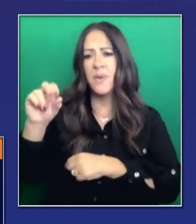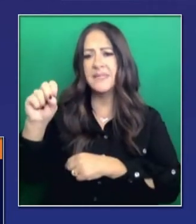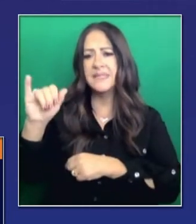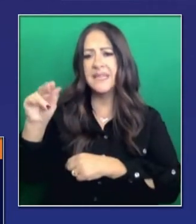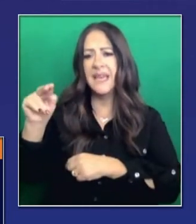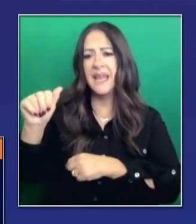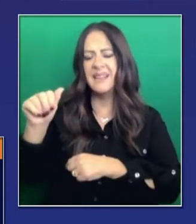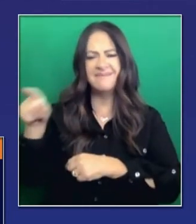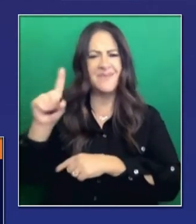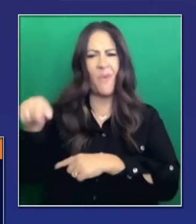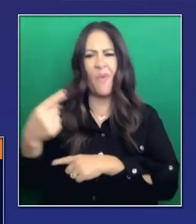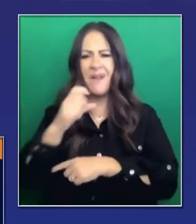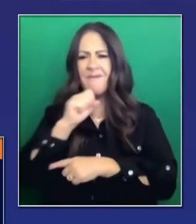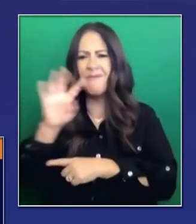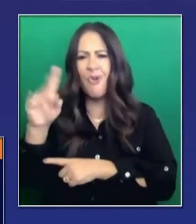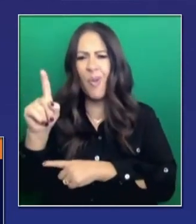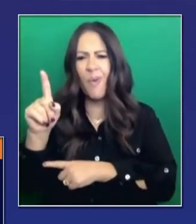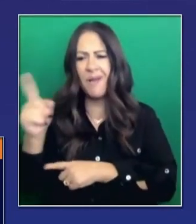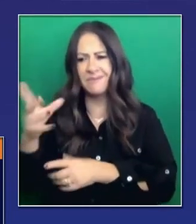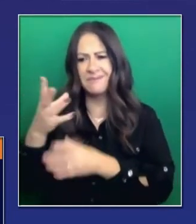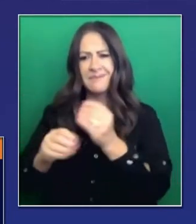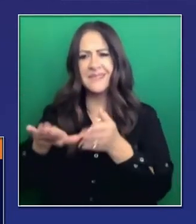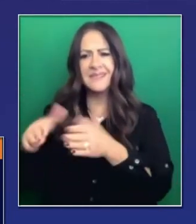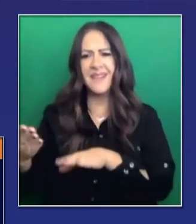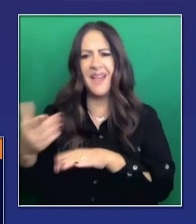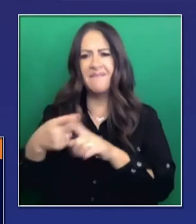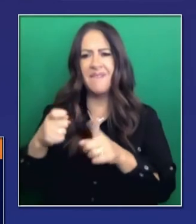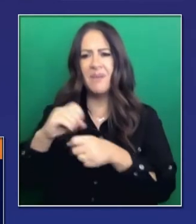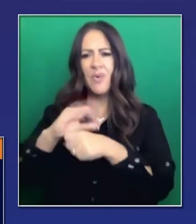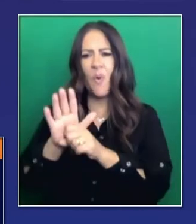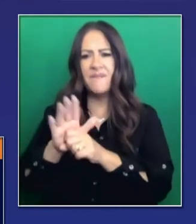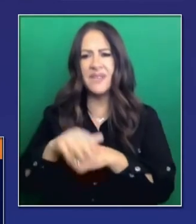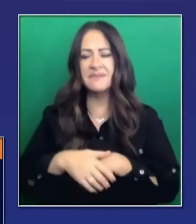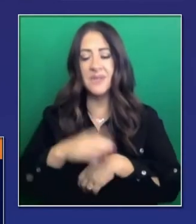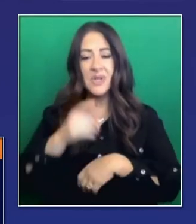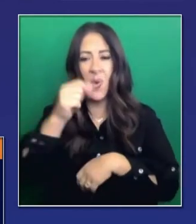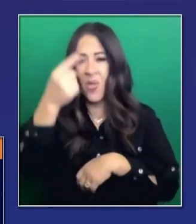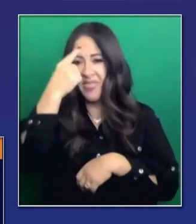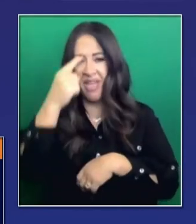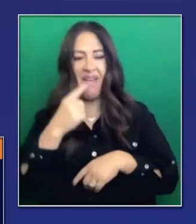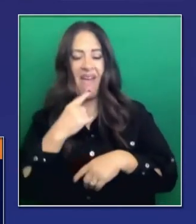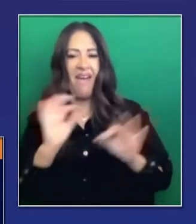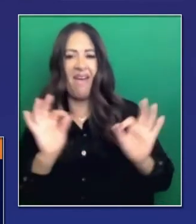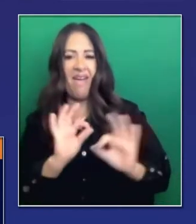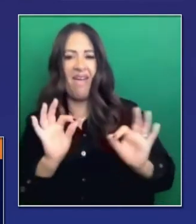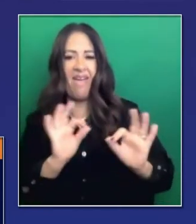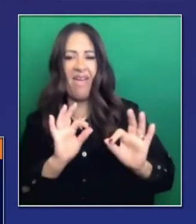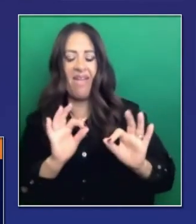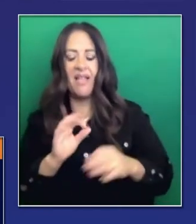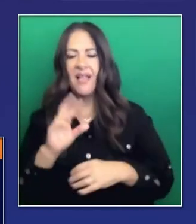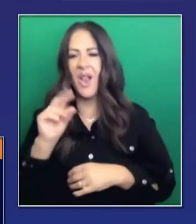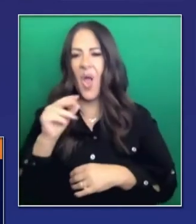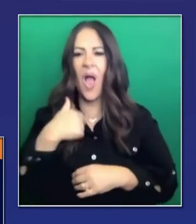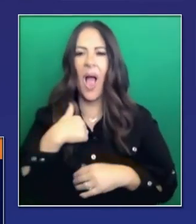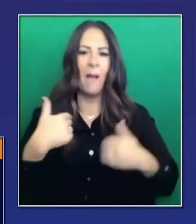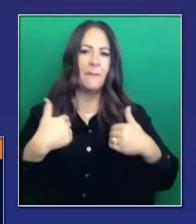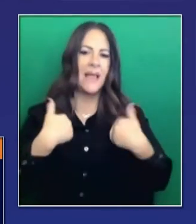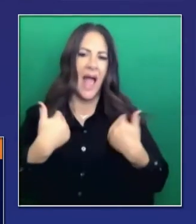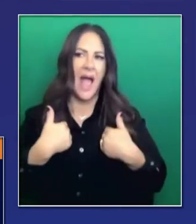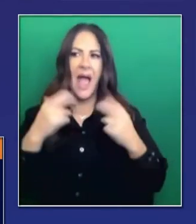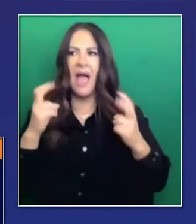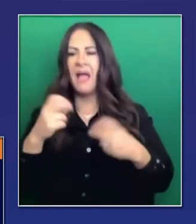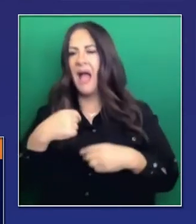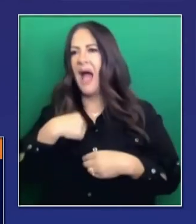que falleció ayer. Así que, por favor, no piense, no suponga que COVID-19 es algo que no le impactará porque